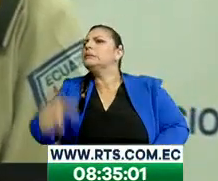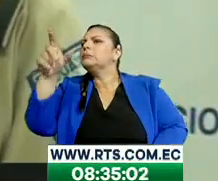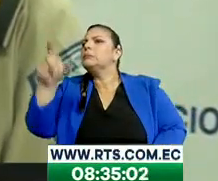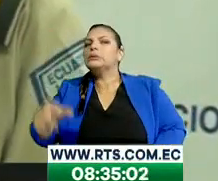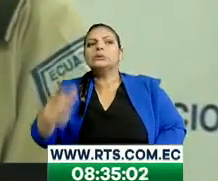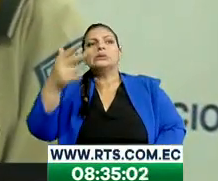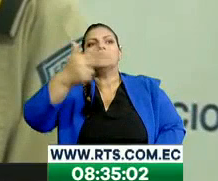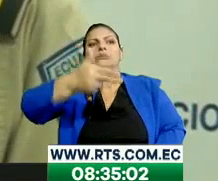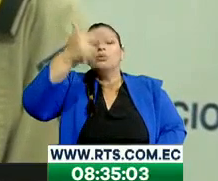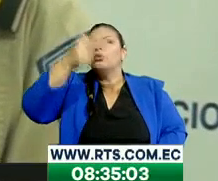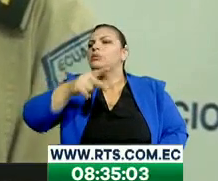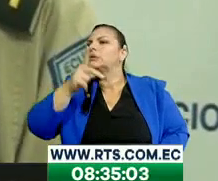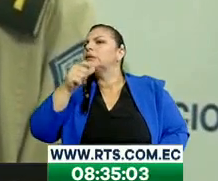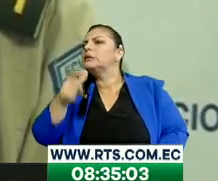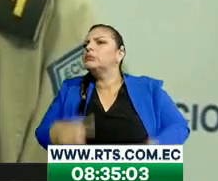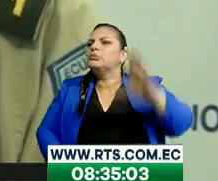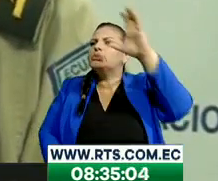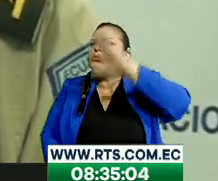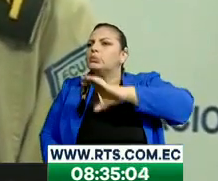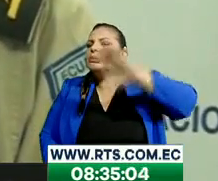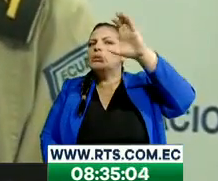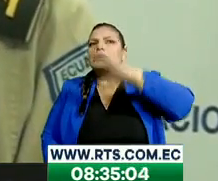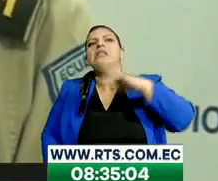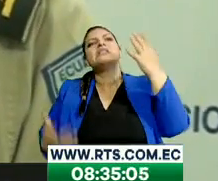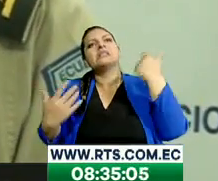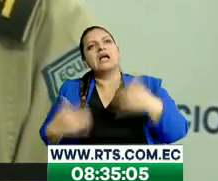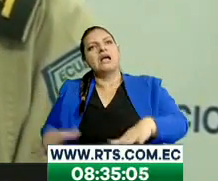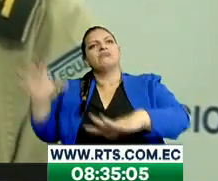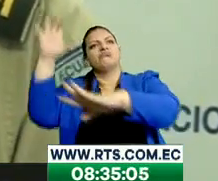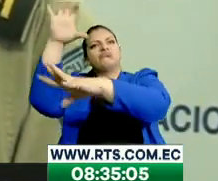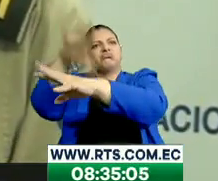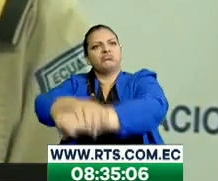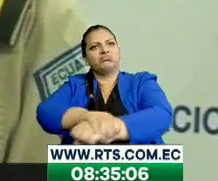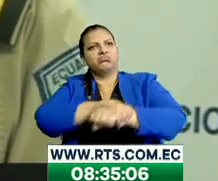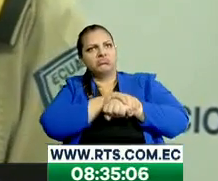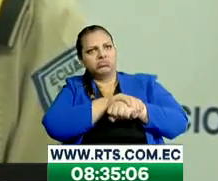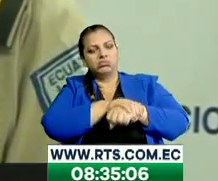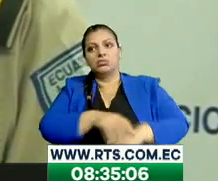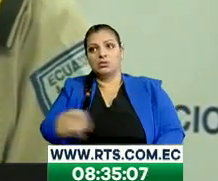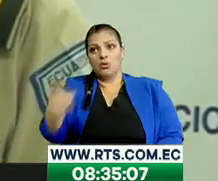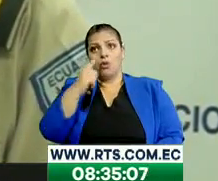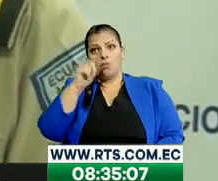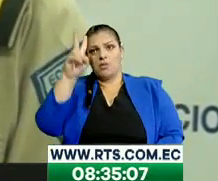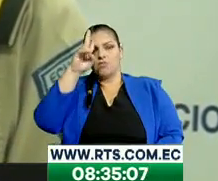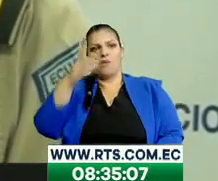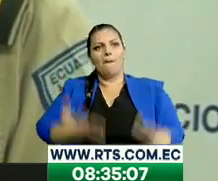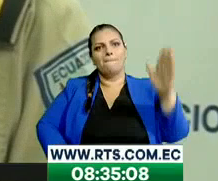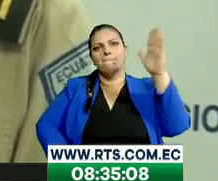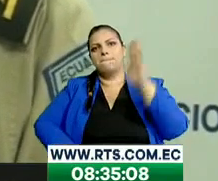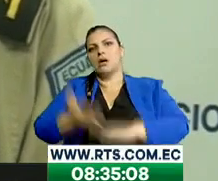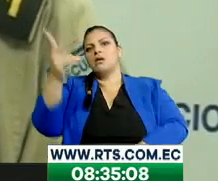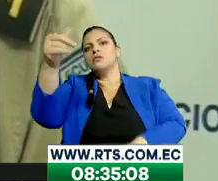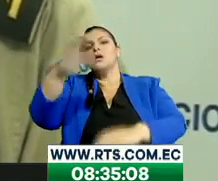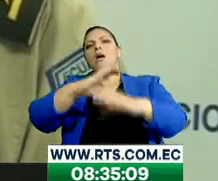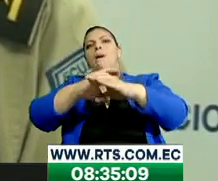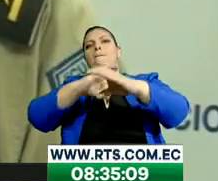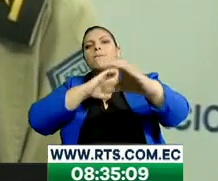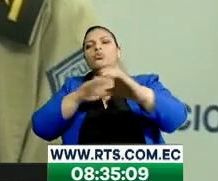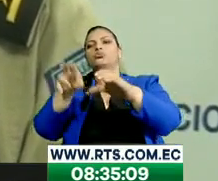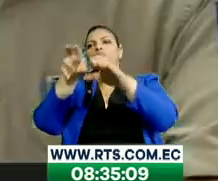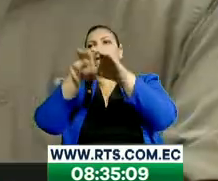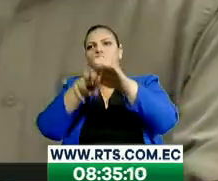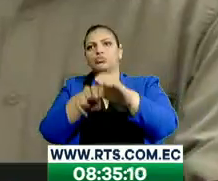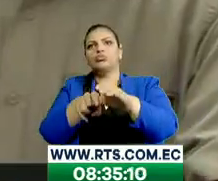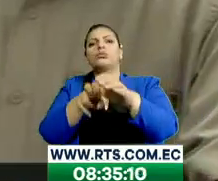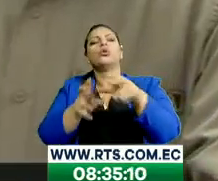los disparos. Se logra la detención del mismo ya subiendo a un bus en el terminal terrestre, iba a abandonar ya la provincia. El